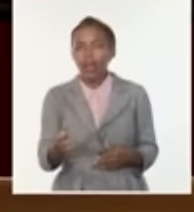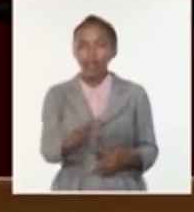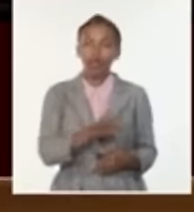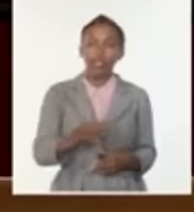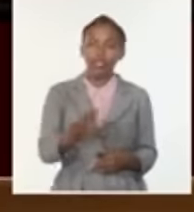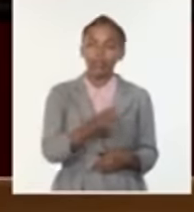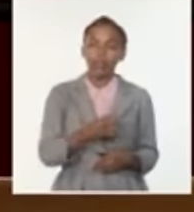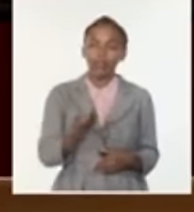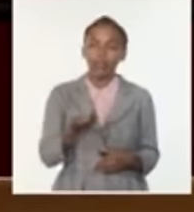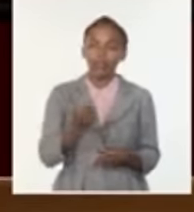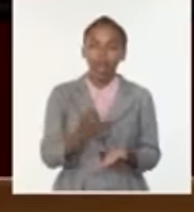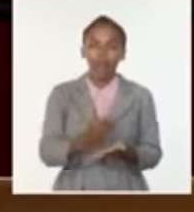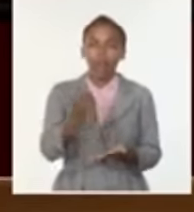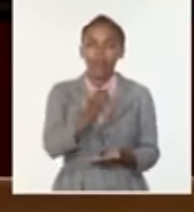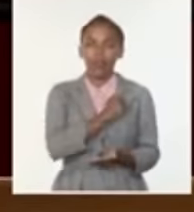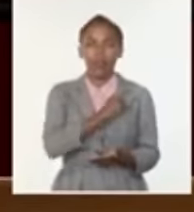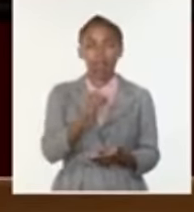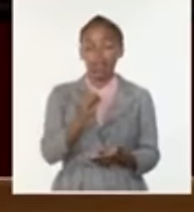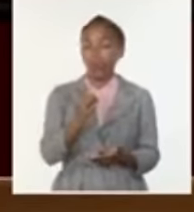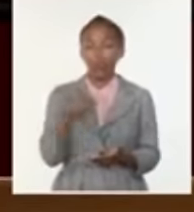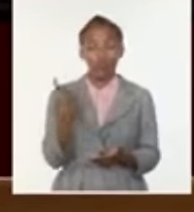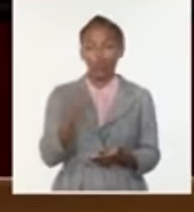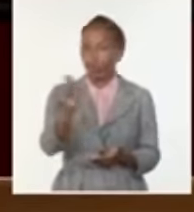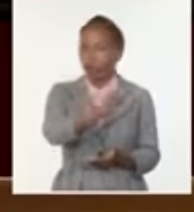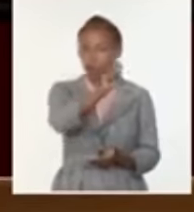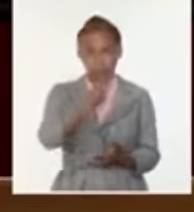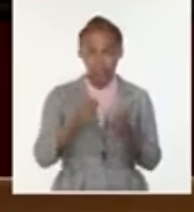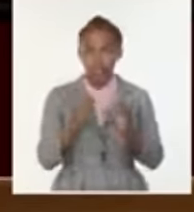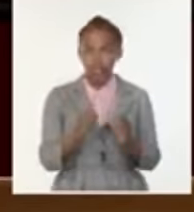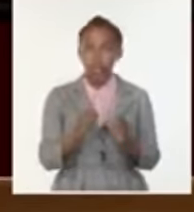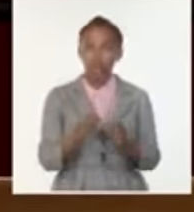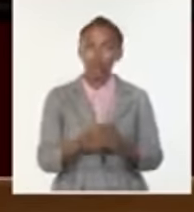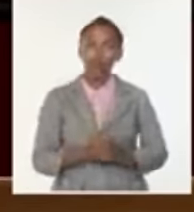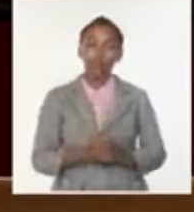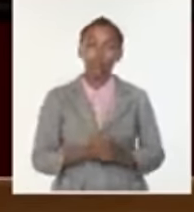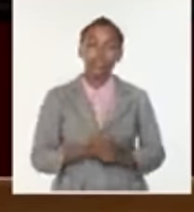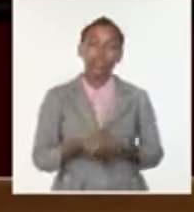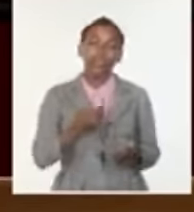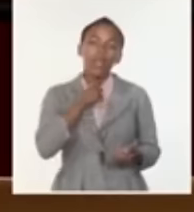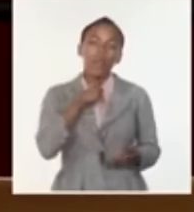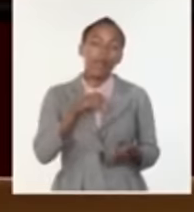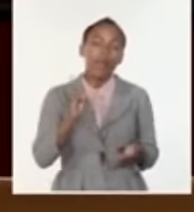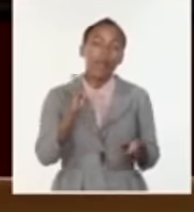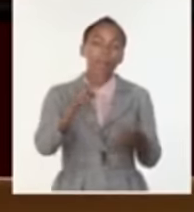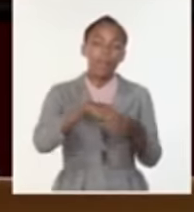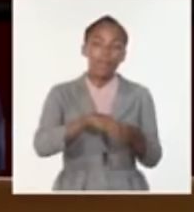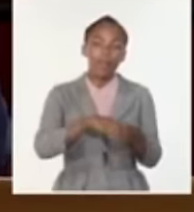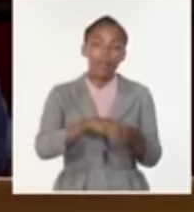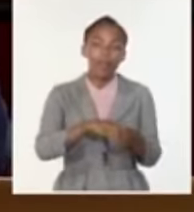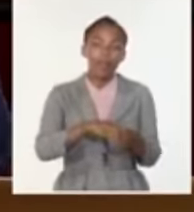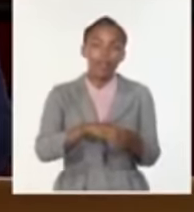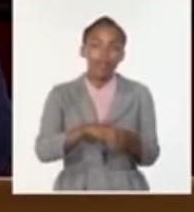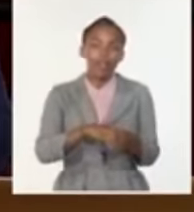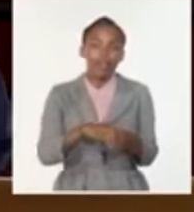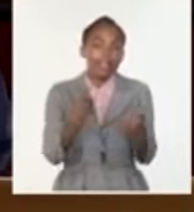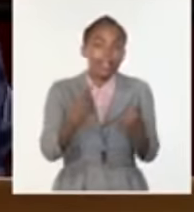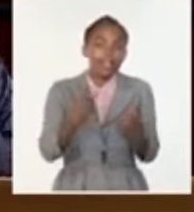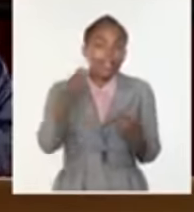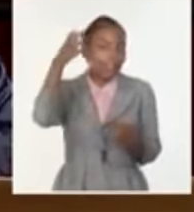aprobar una MIPYME que es interés de la provincia o incluso de la nación por la actividad que va a